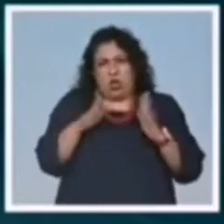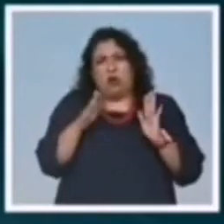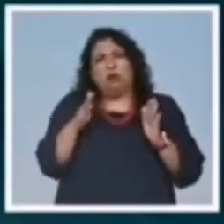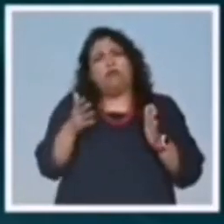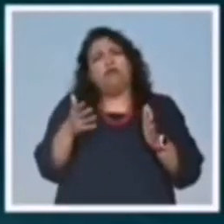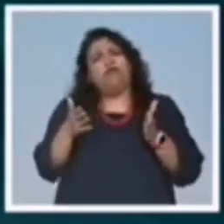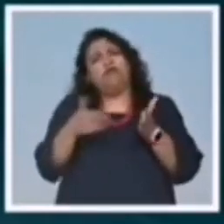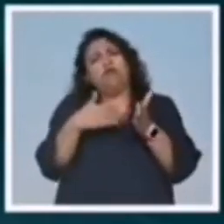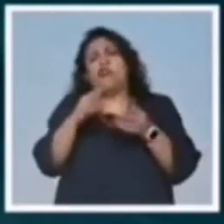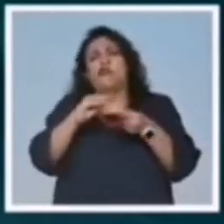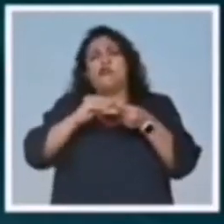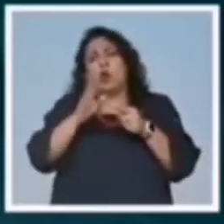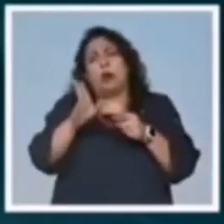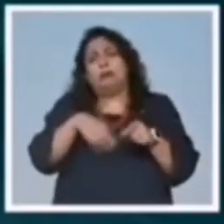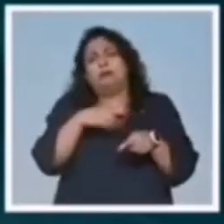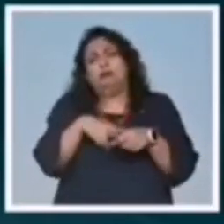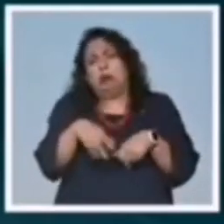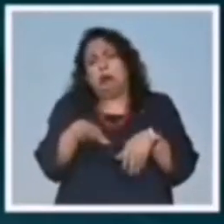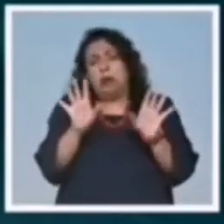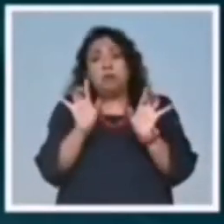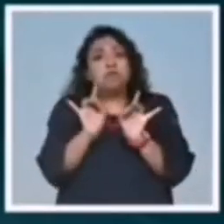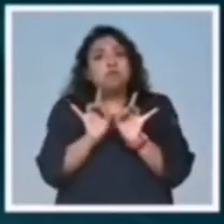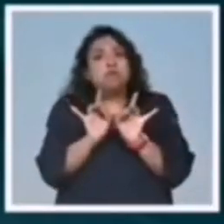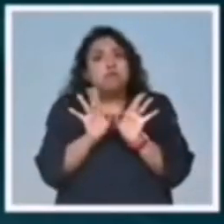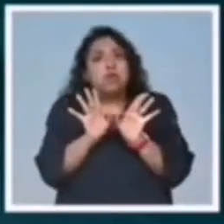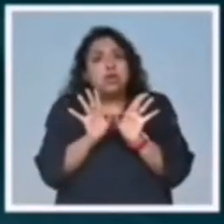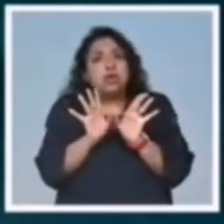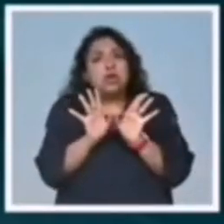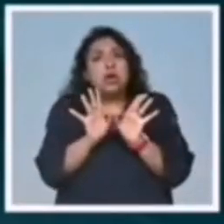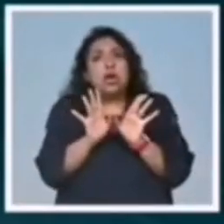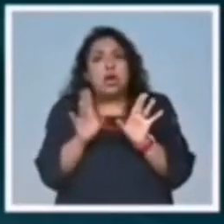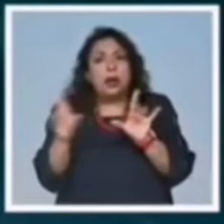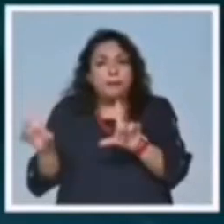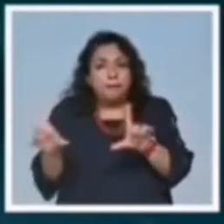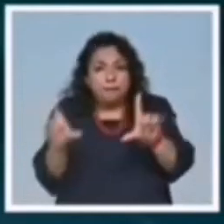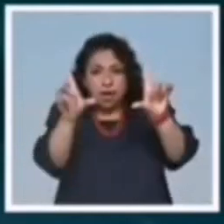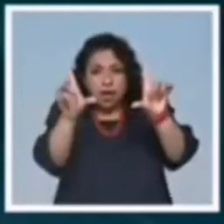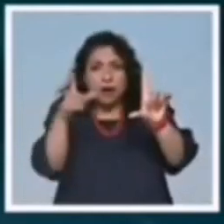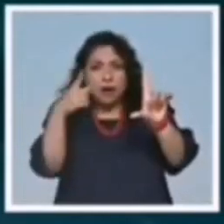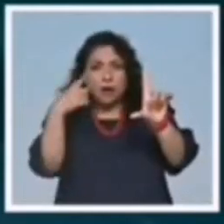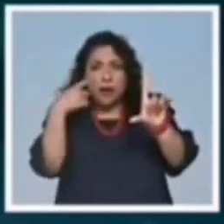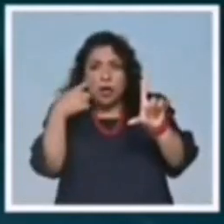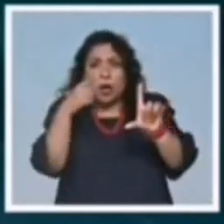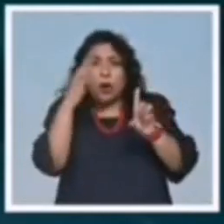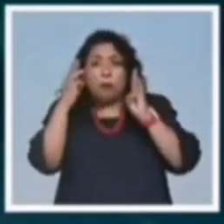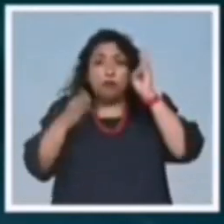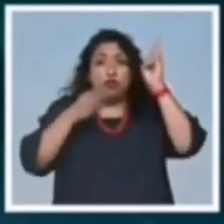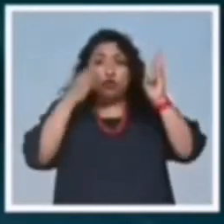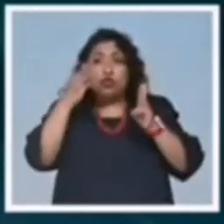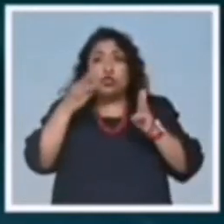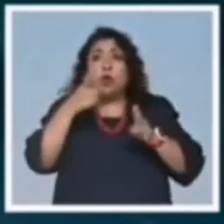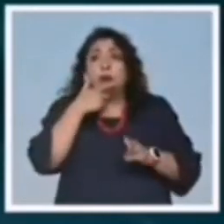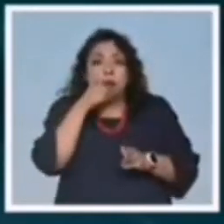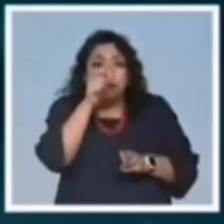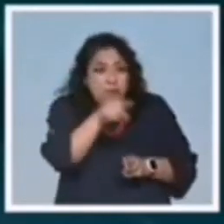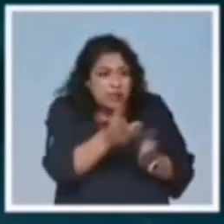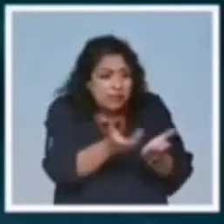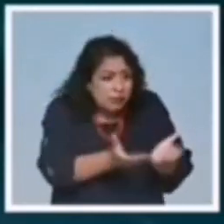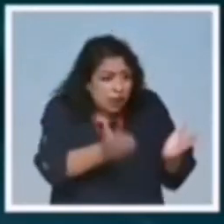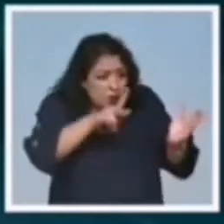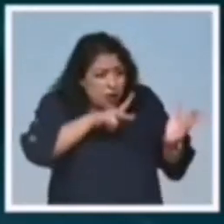cociendo frijoles, o sea, algo muy común. Y de pronto apareció en la pantalla que en el Museo Británico estaba esa